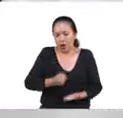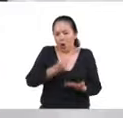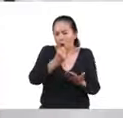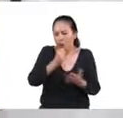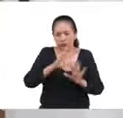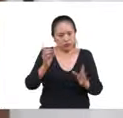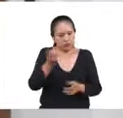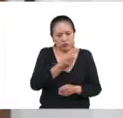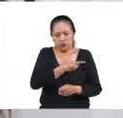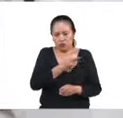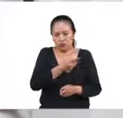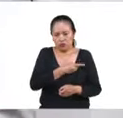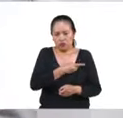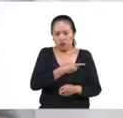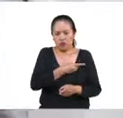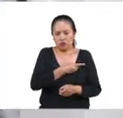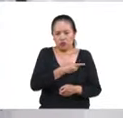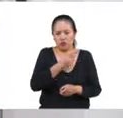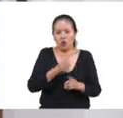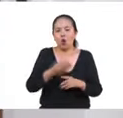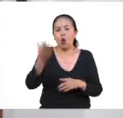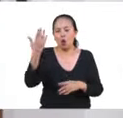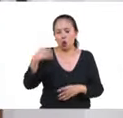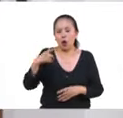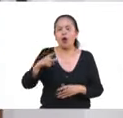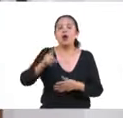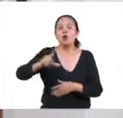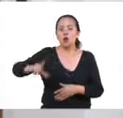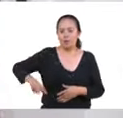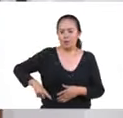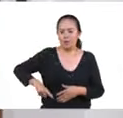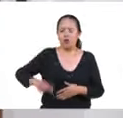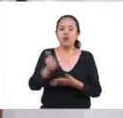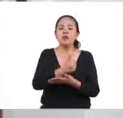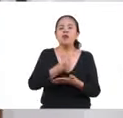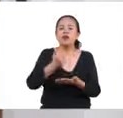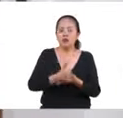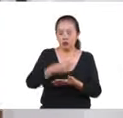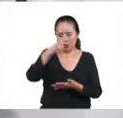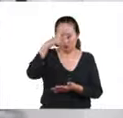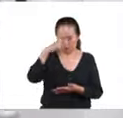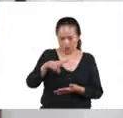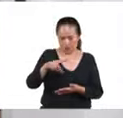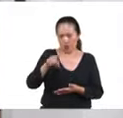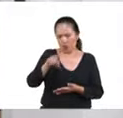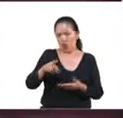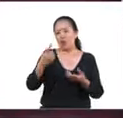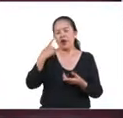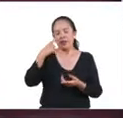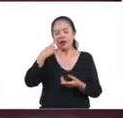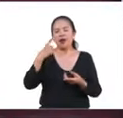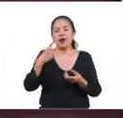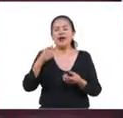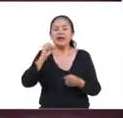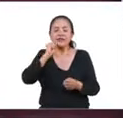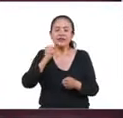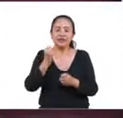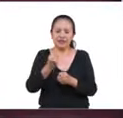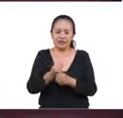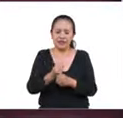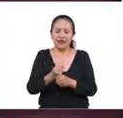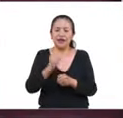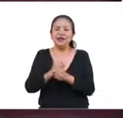que corresponde a la, al gobierno de la Ciudad de México vía la Secretaría de Desarrollo Económico. Así es